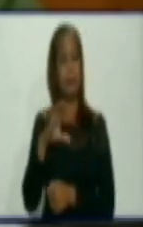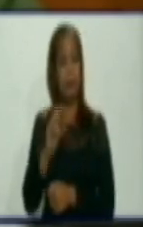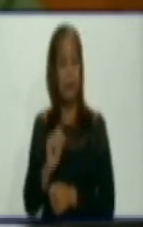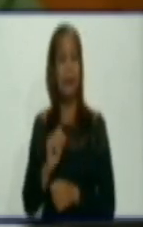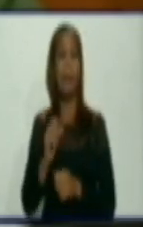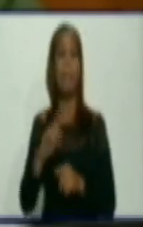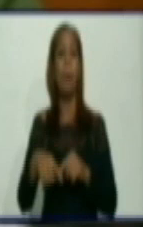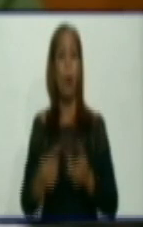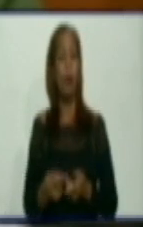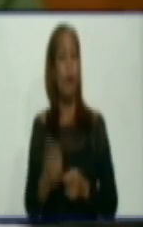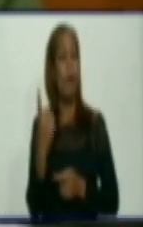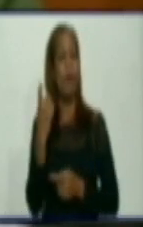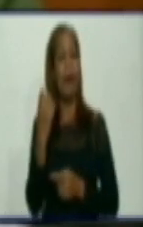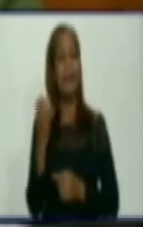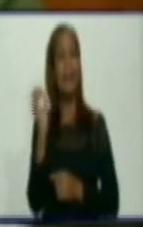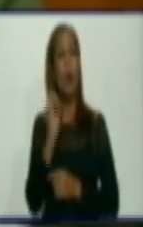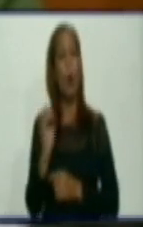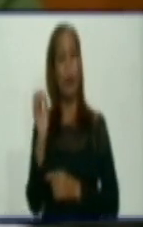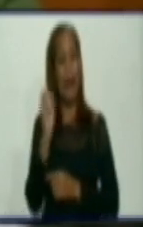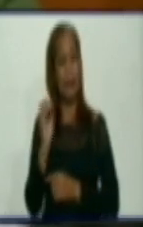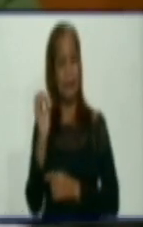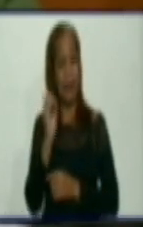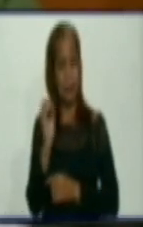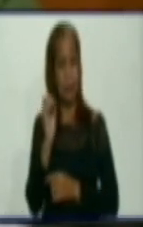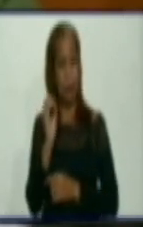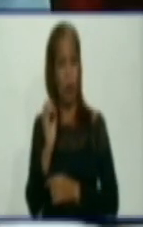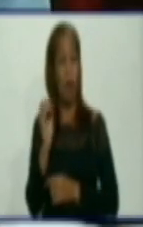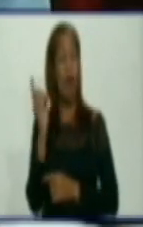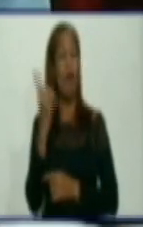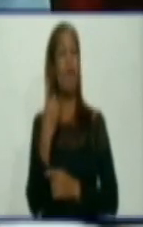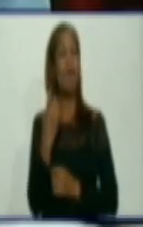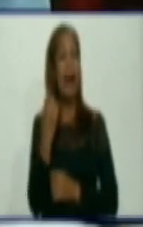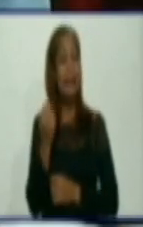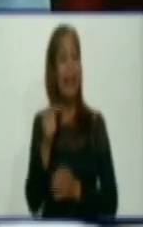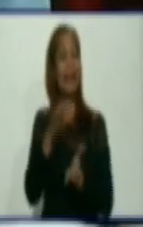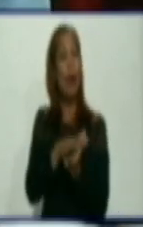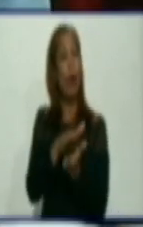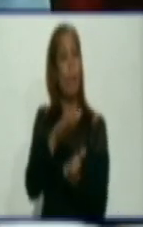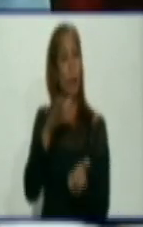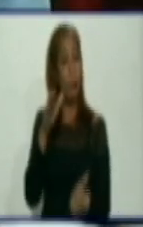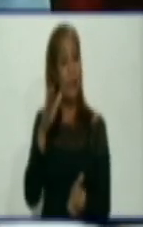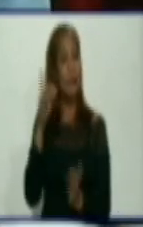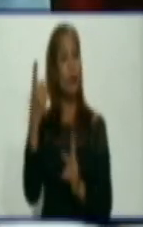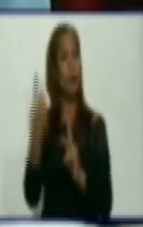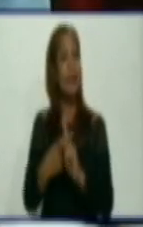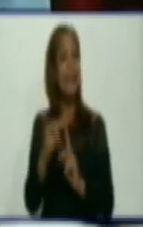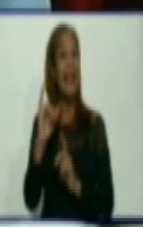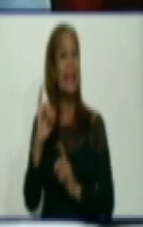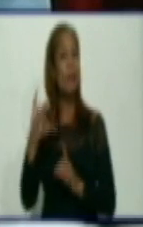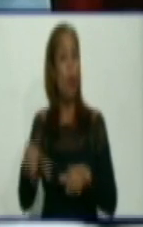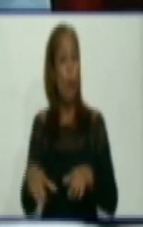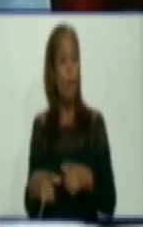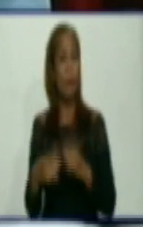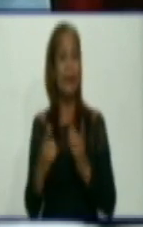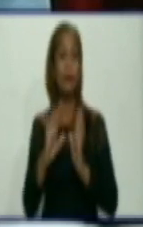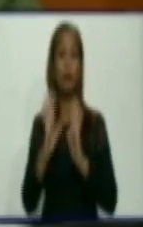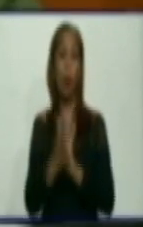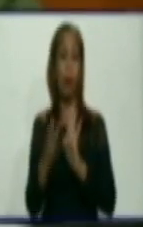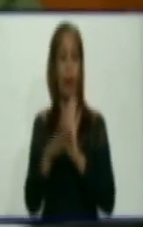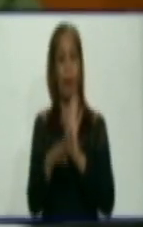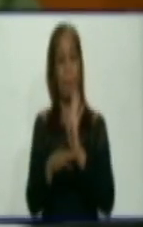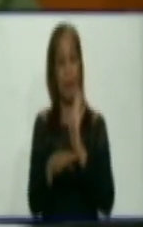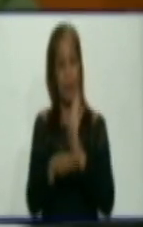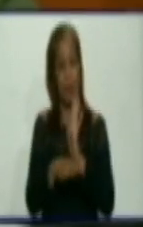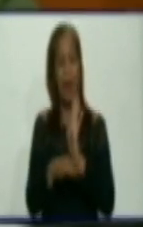organización, de falta de compromiso, de incumplimiento de lo que está establecido. Y yo creo que